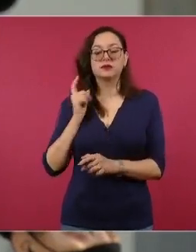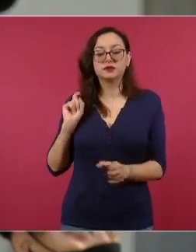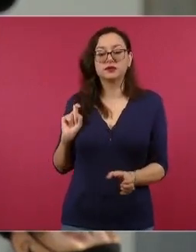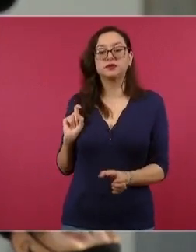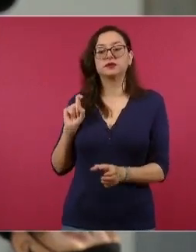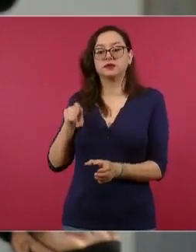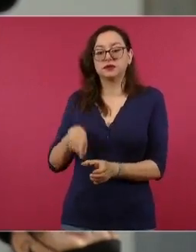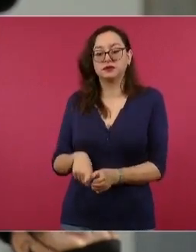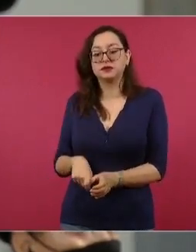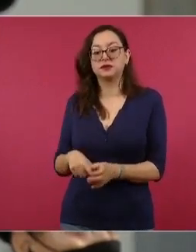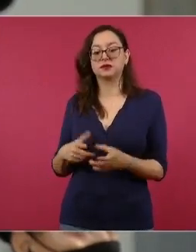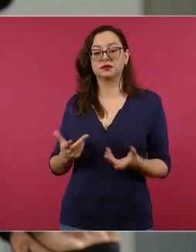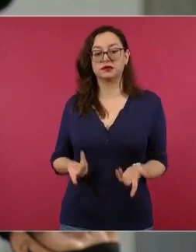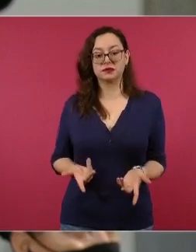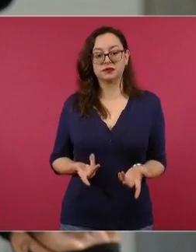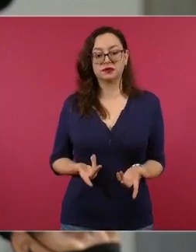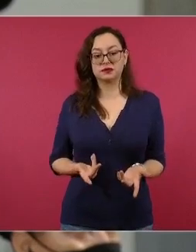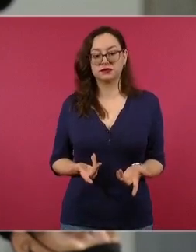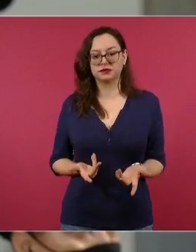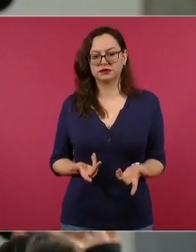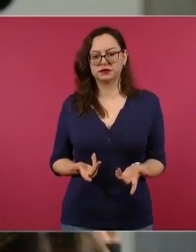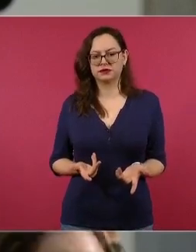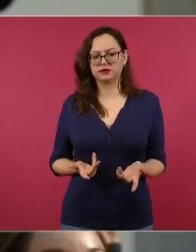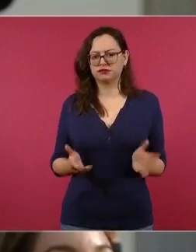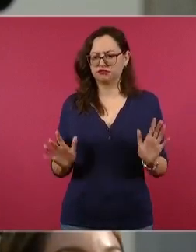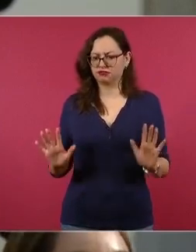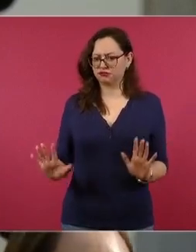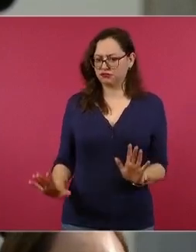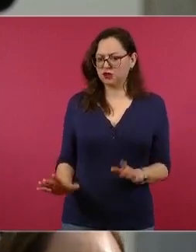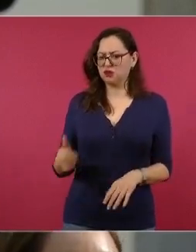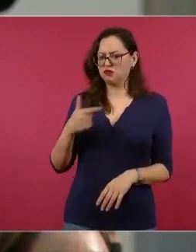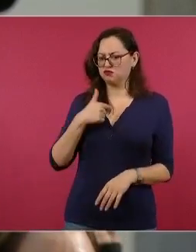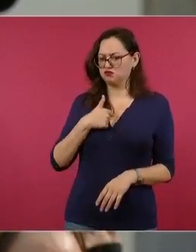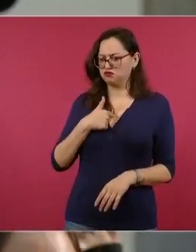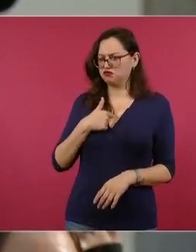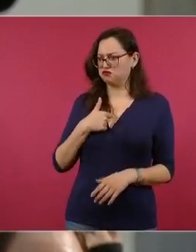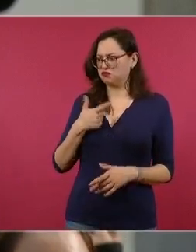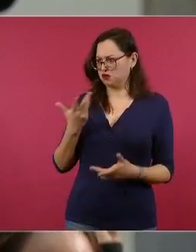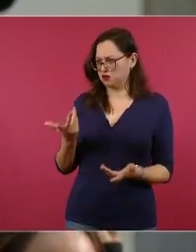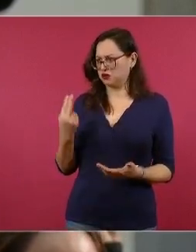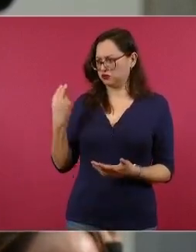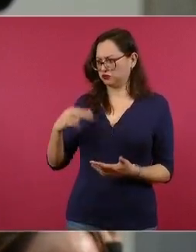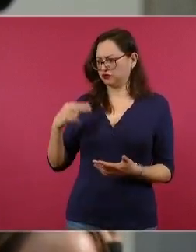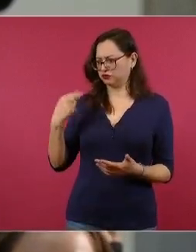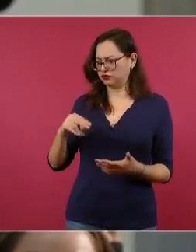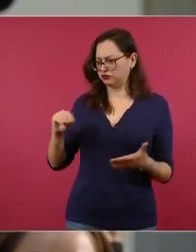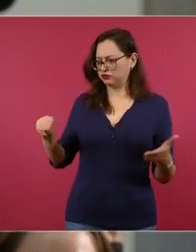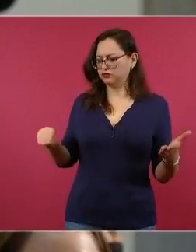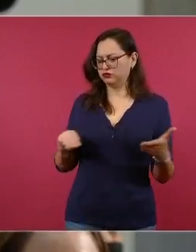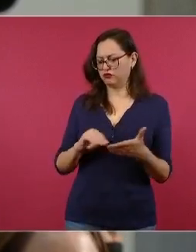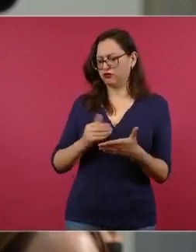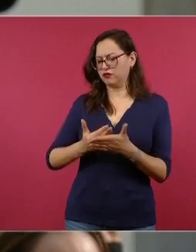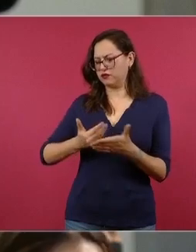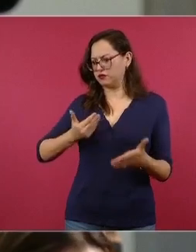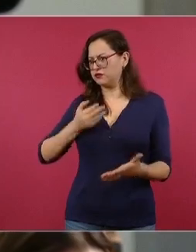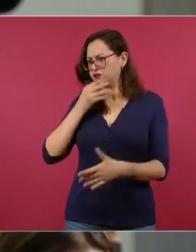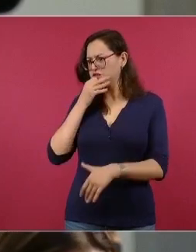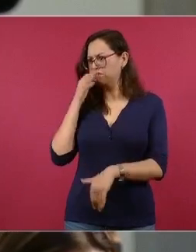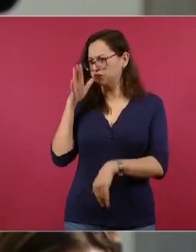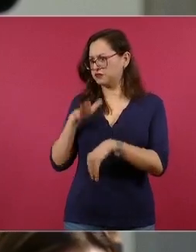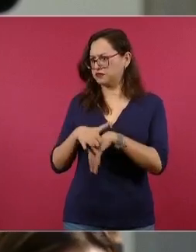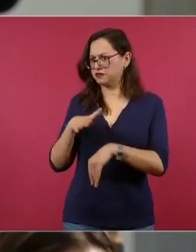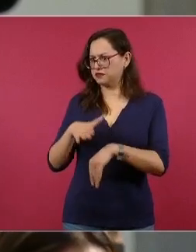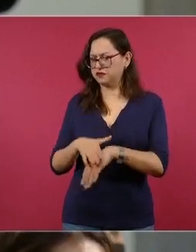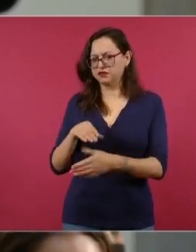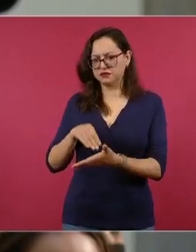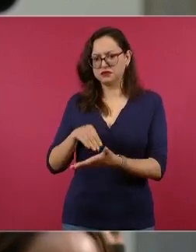porque sin embargo él registró en tiempo y forma pues lo que es la planilla, notificó al Instituto Estatal Electoral de